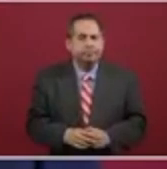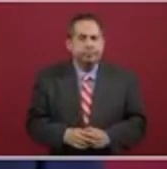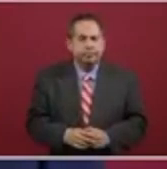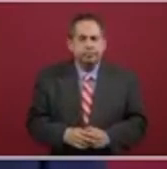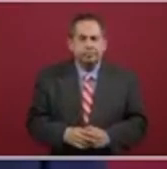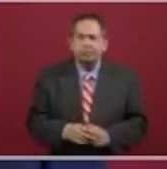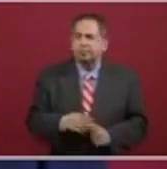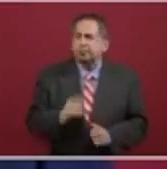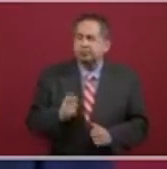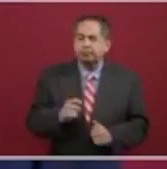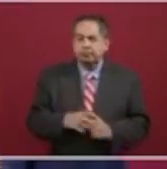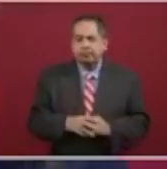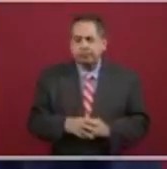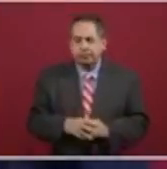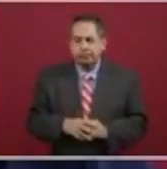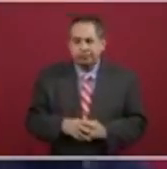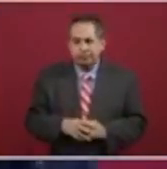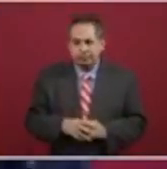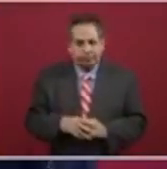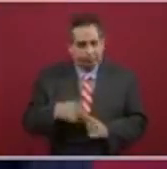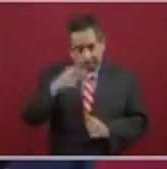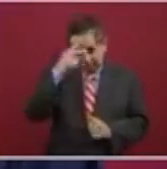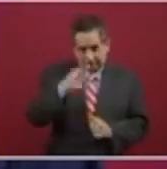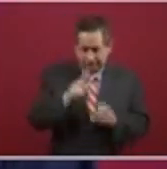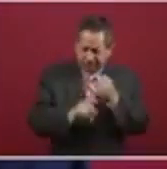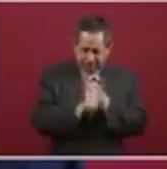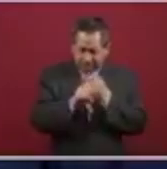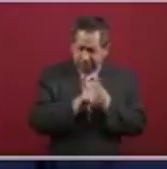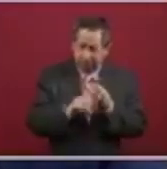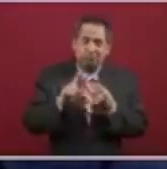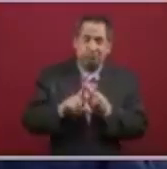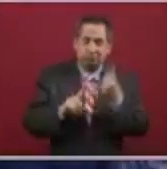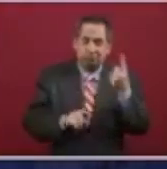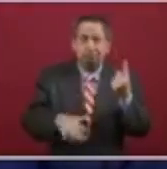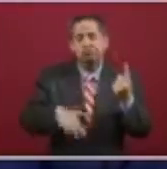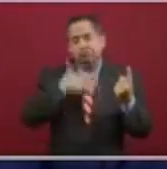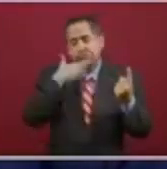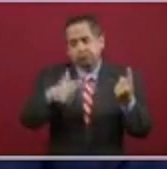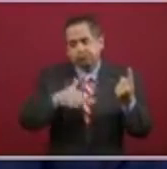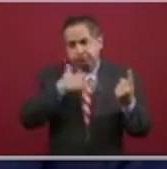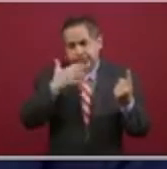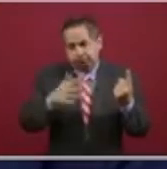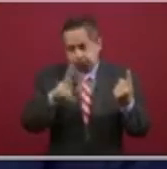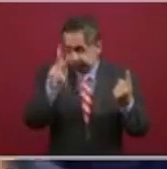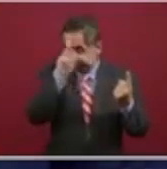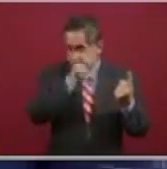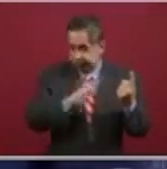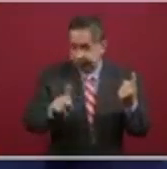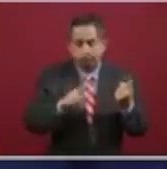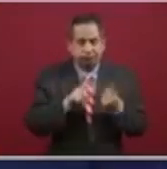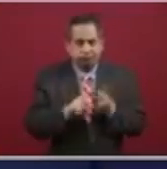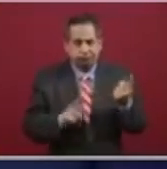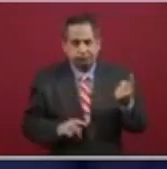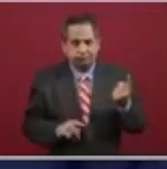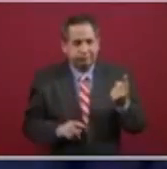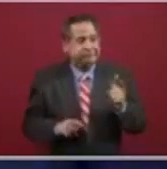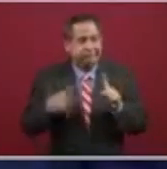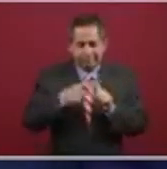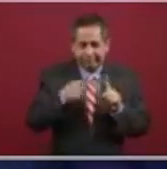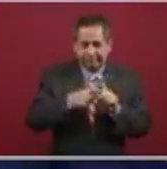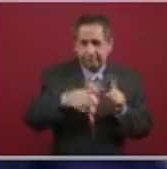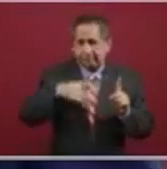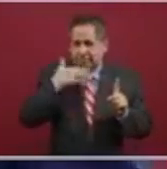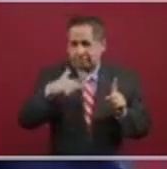para empezar, es el principal problema de México, la corrupción. Nada ha dañado más a